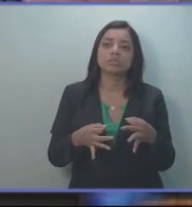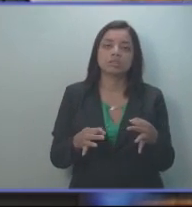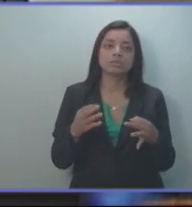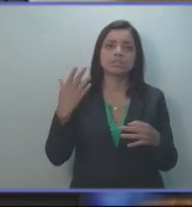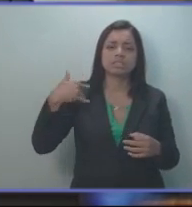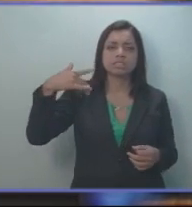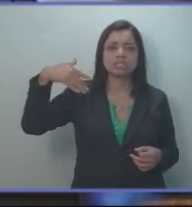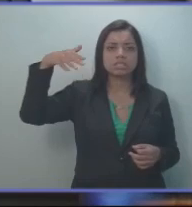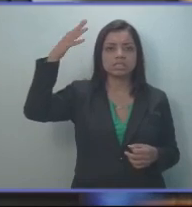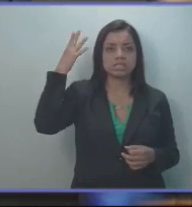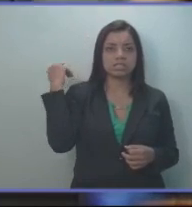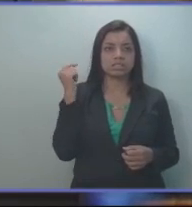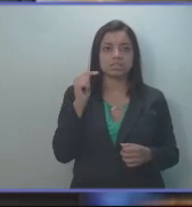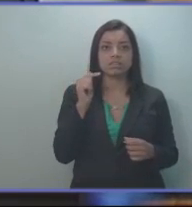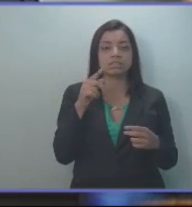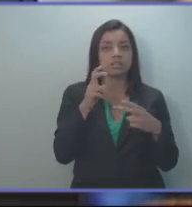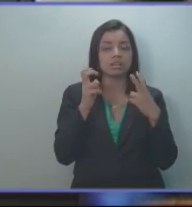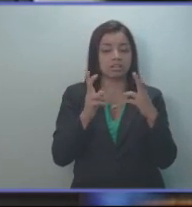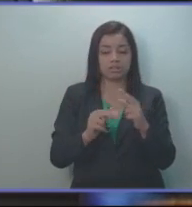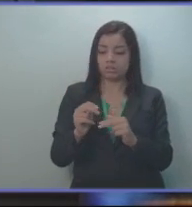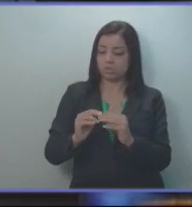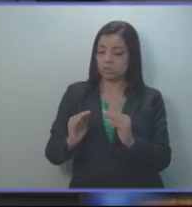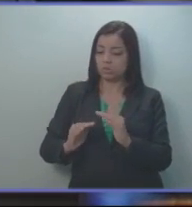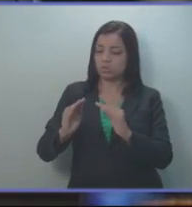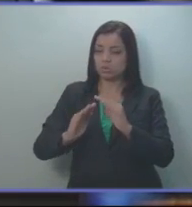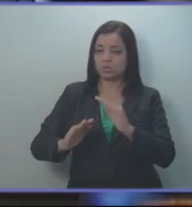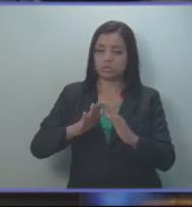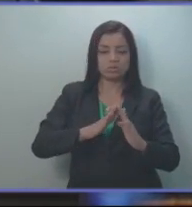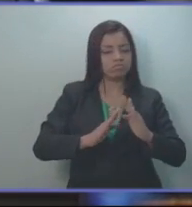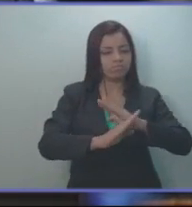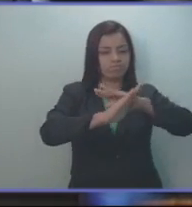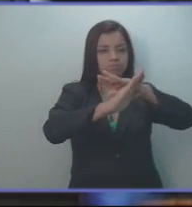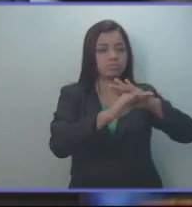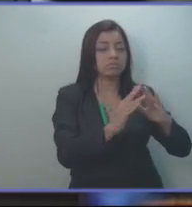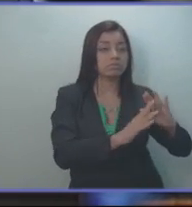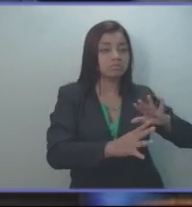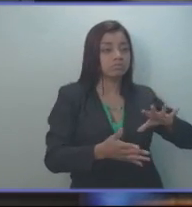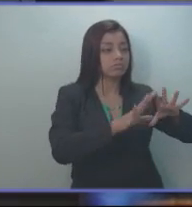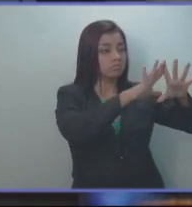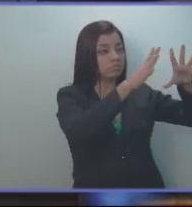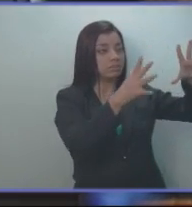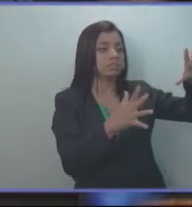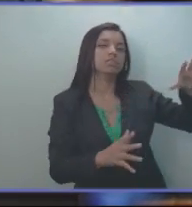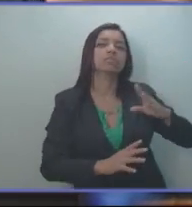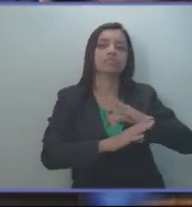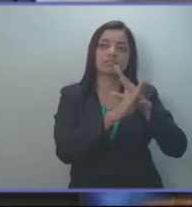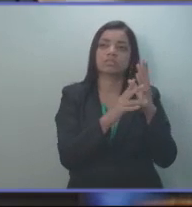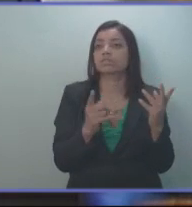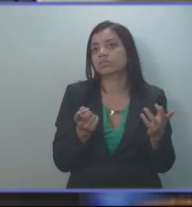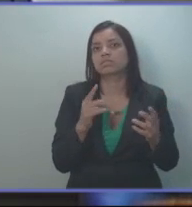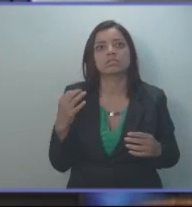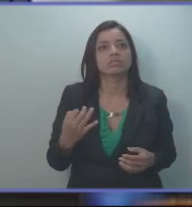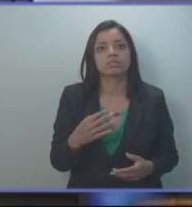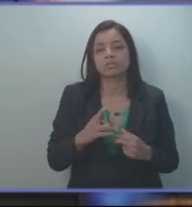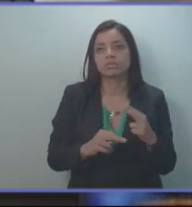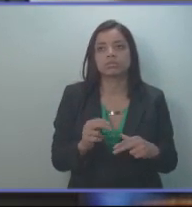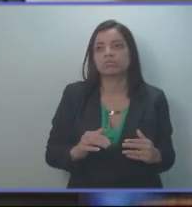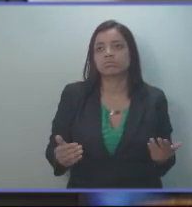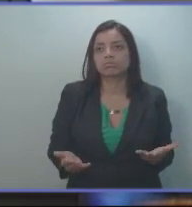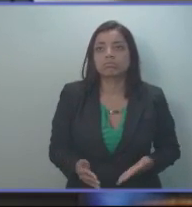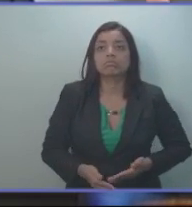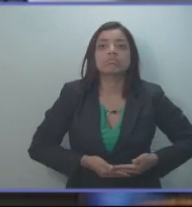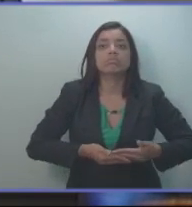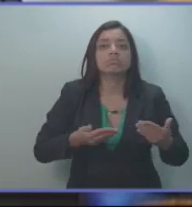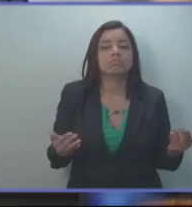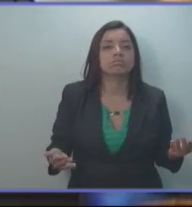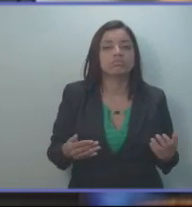en aquel momento, antes de las obras de mitigación que se hicieron a través del Estado, yo podría decir, no se debe de construir porque se pone,